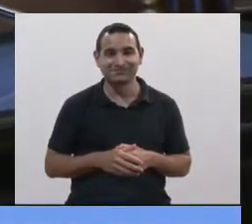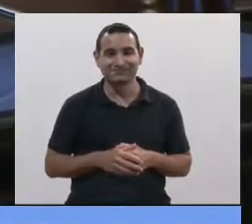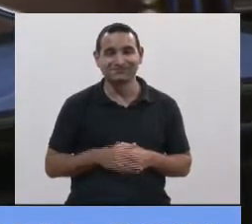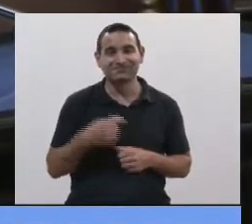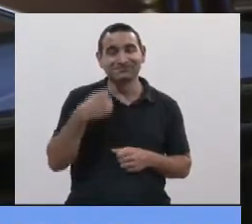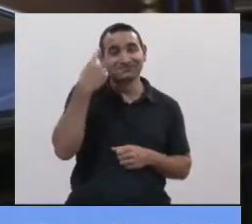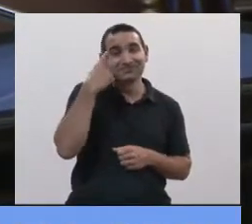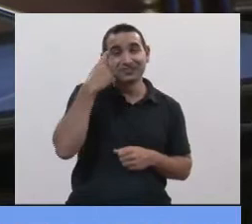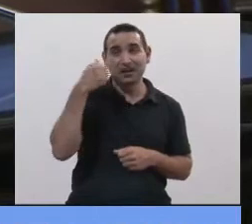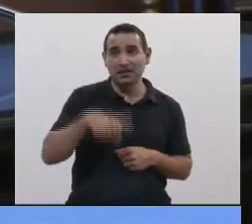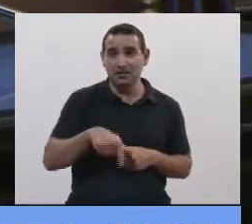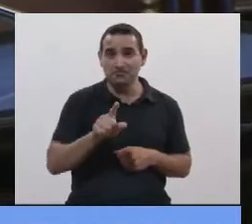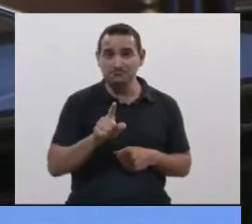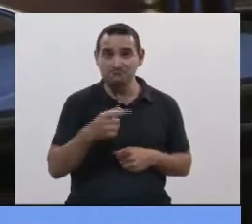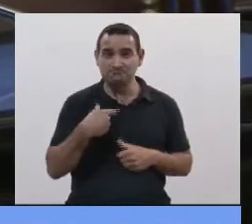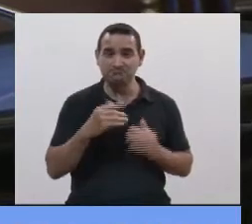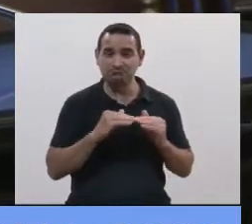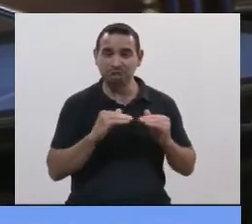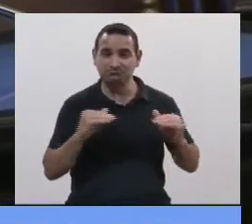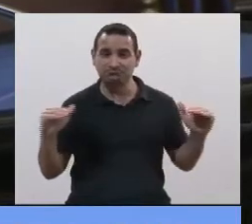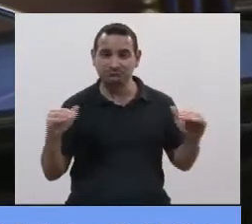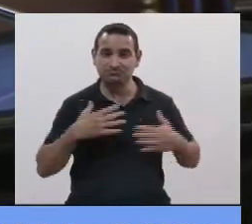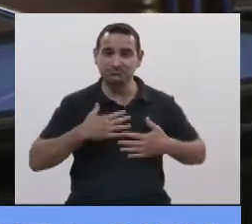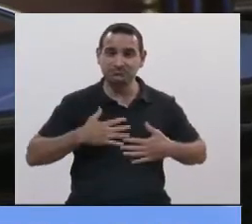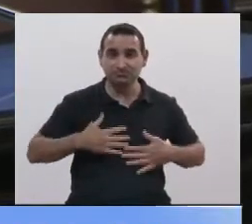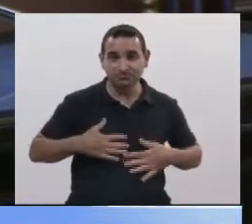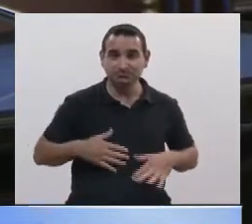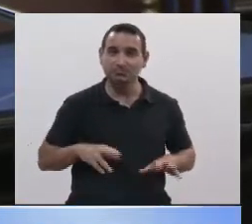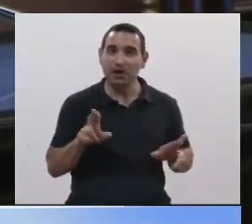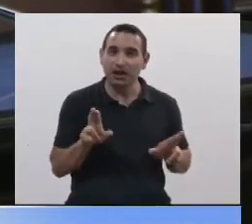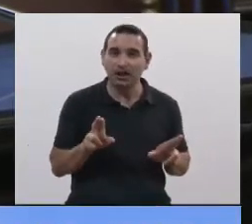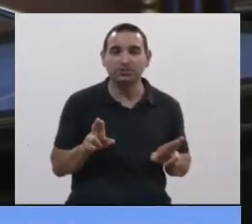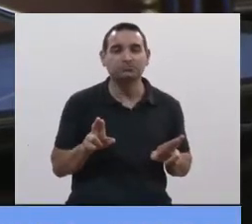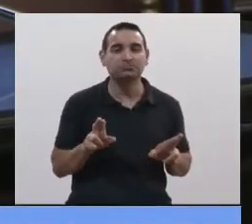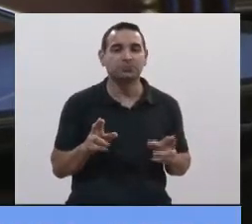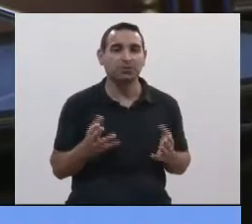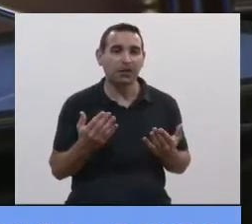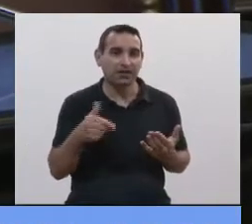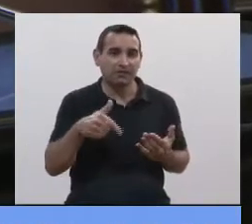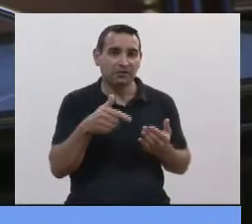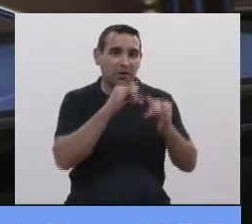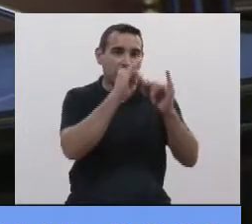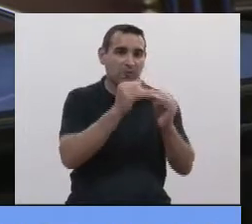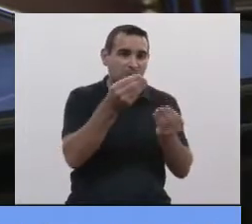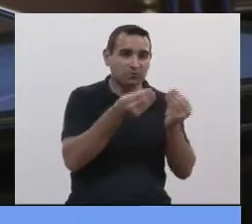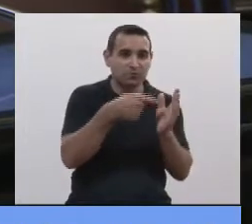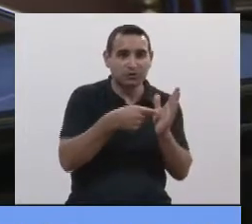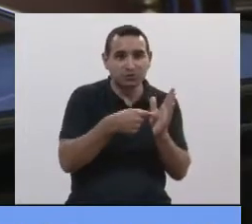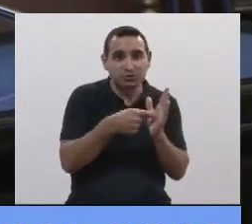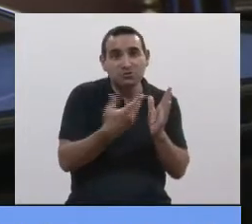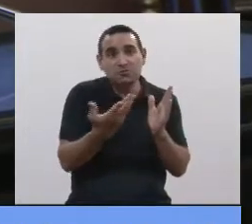espero que esta relativa calma que se trata de dar nos permita, y con este presupuesto, a ver si